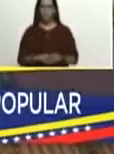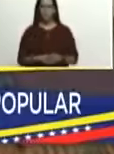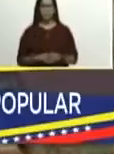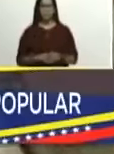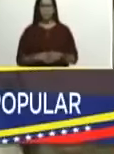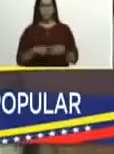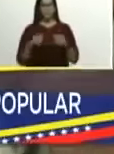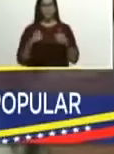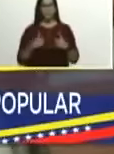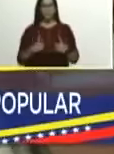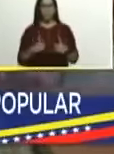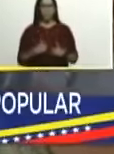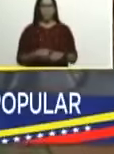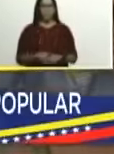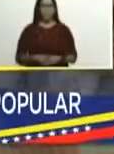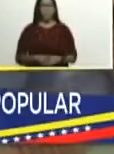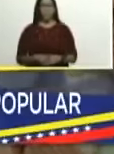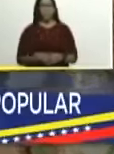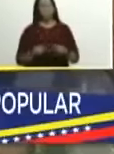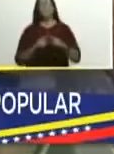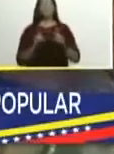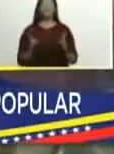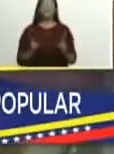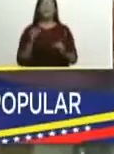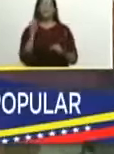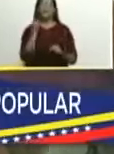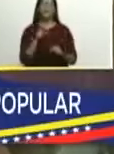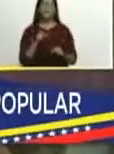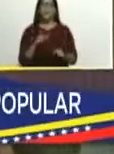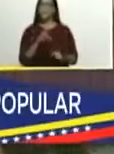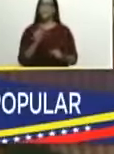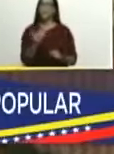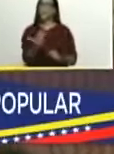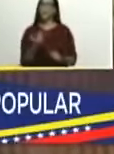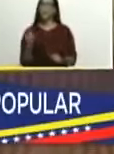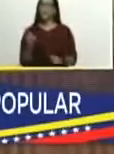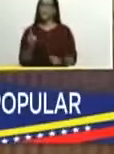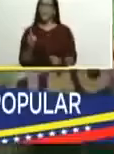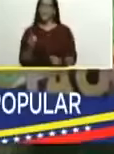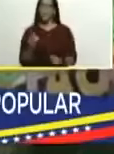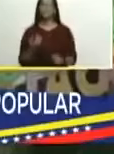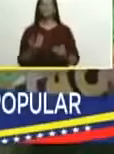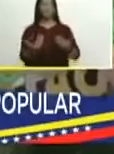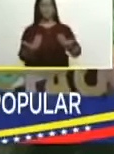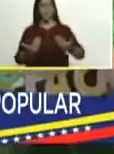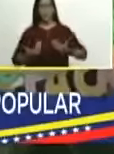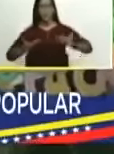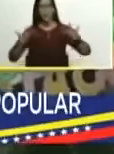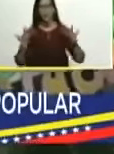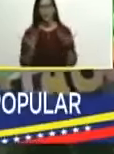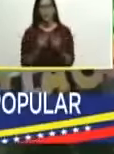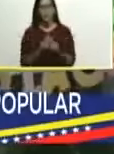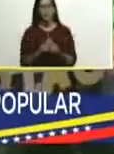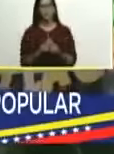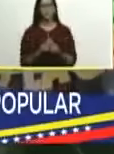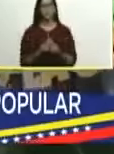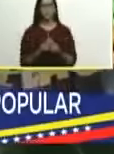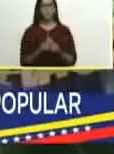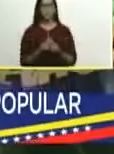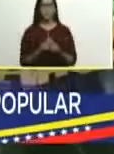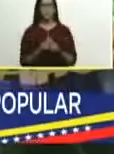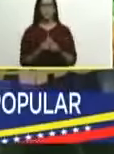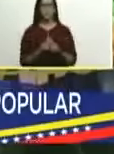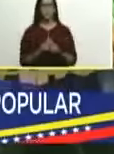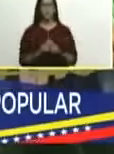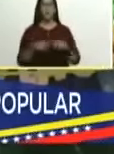Bien, pero eso no viene solo, eso viene acompañado con